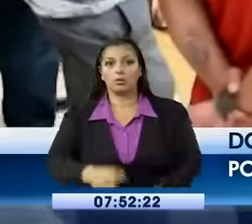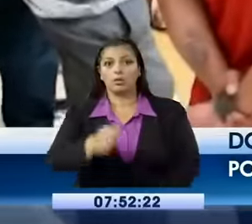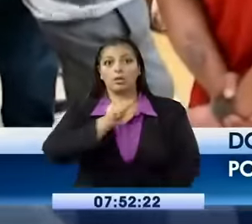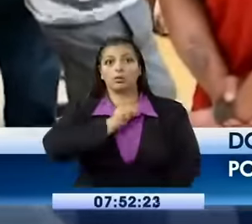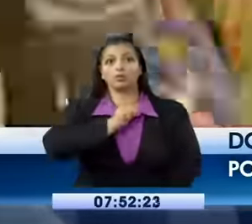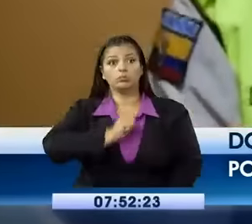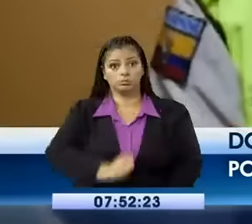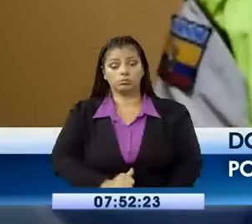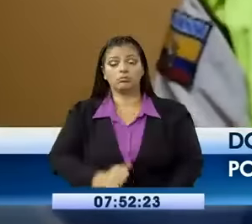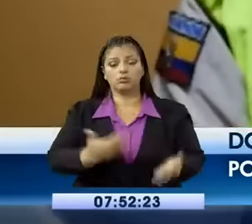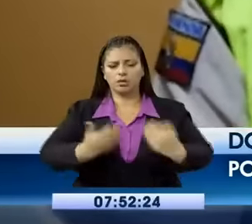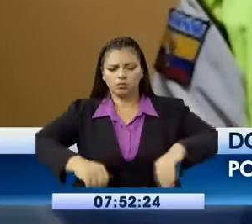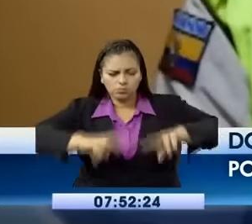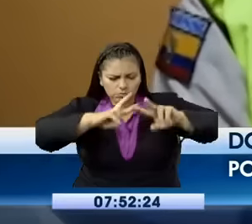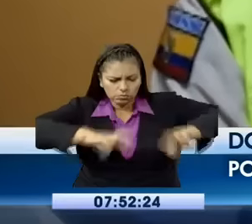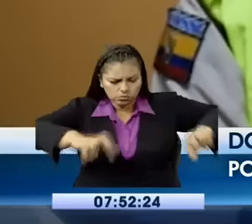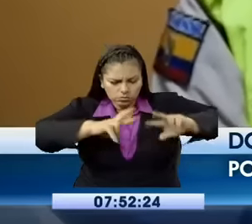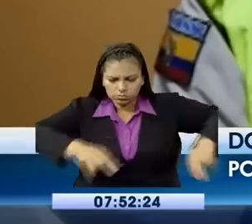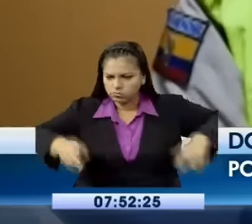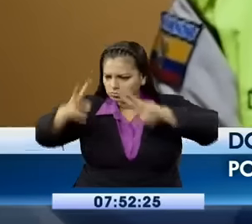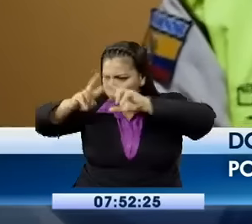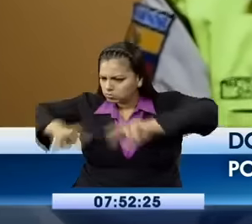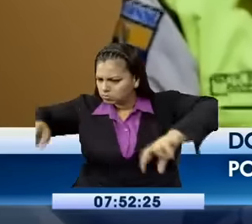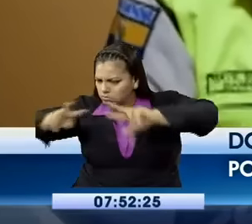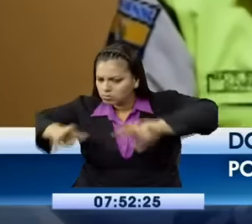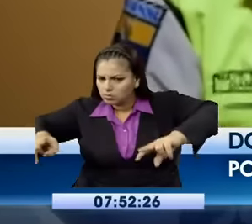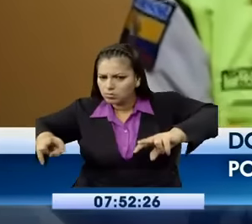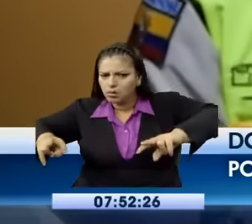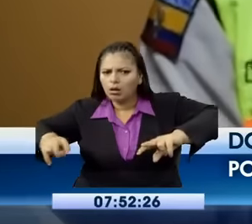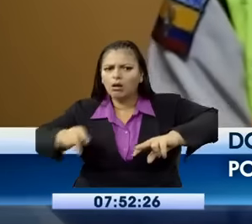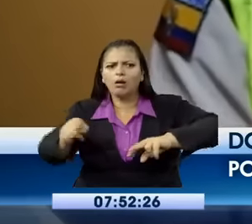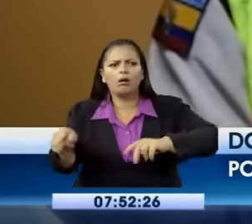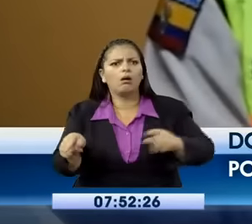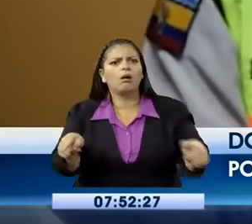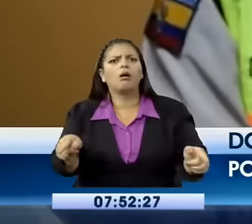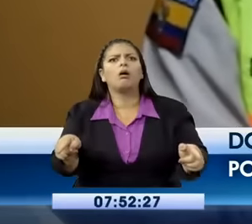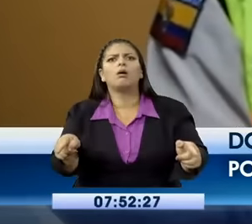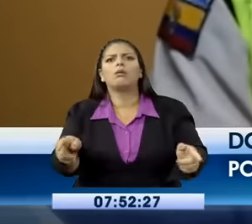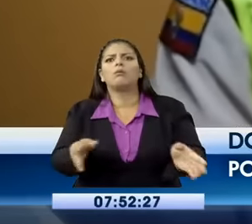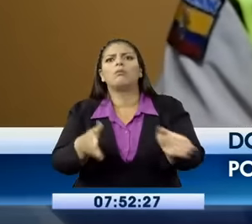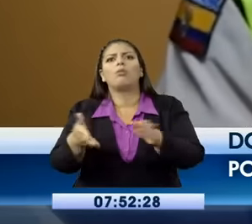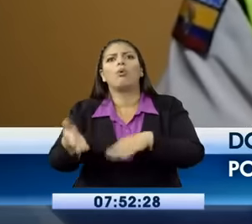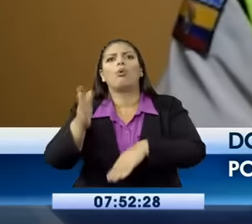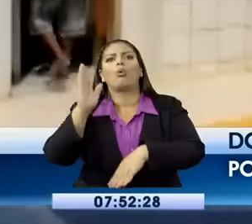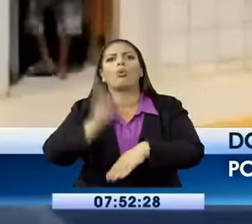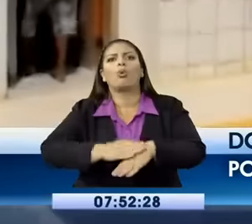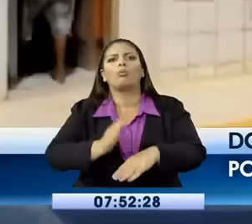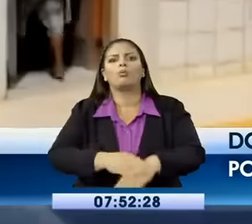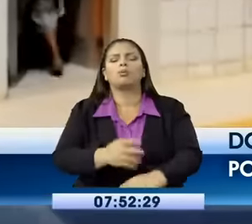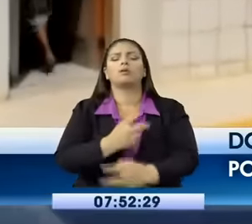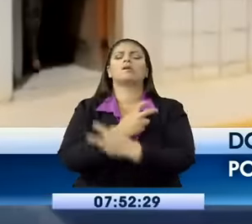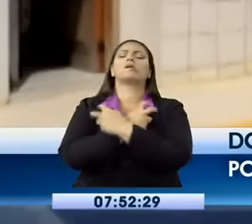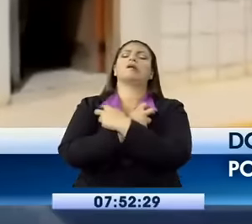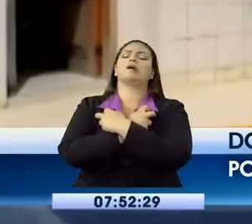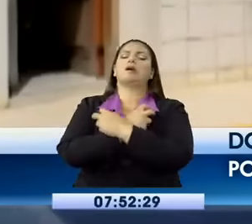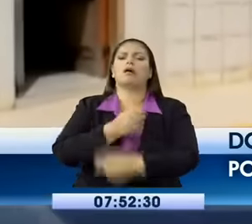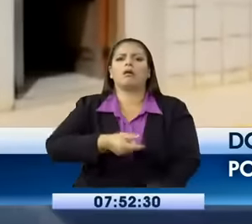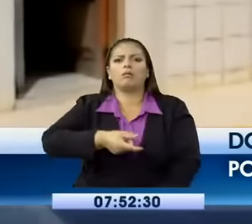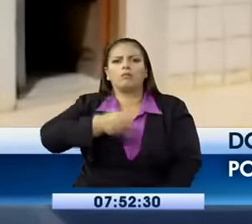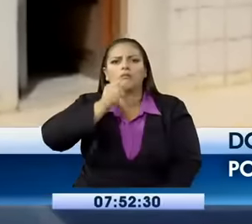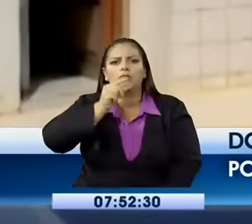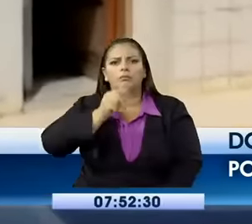envenenamiento ya adelantado con los compañeros de las investigaciones básicas para determinar dónde fue